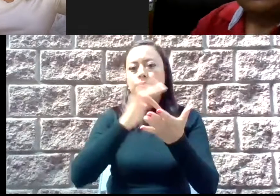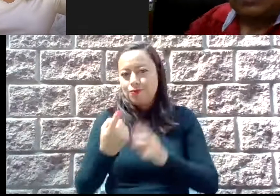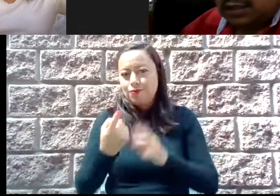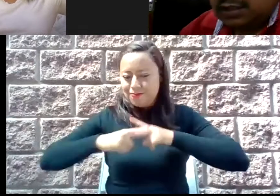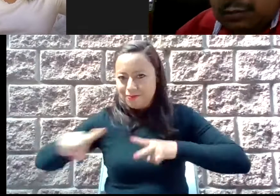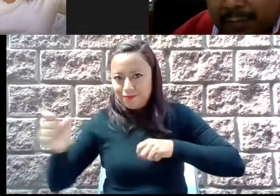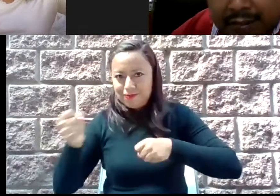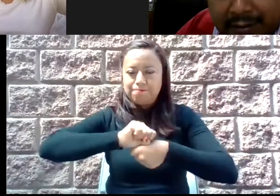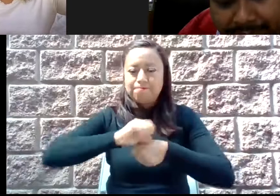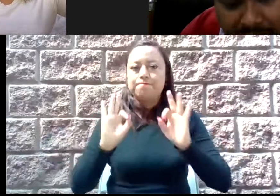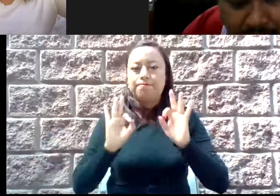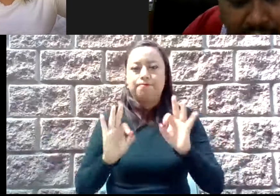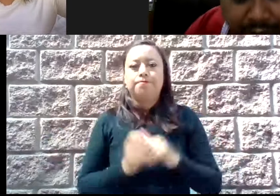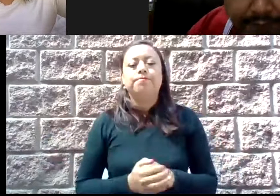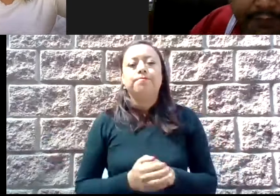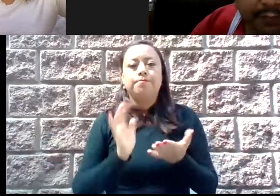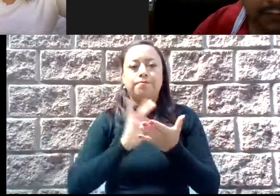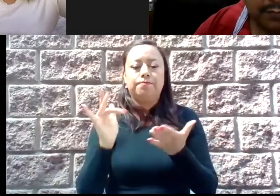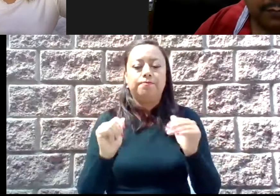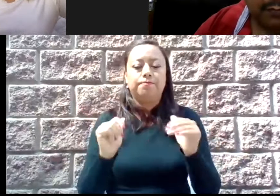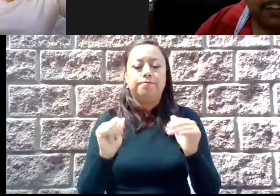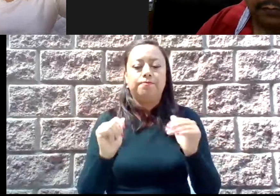hasta luego. Igualmente, saludos.